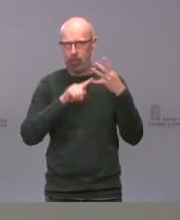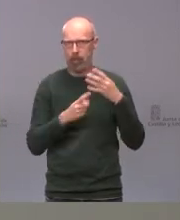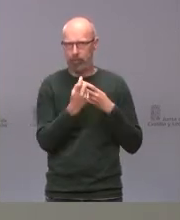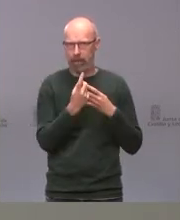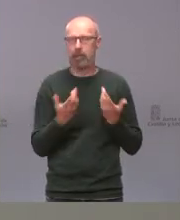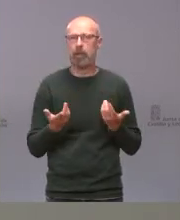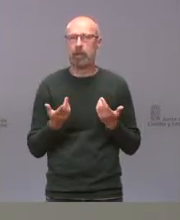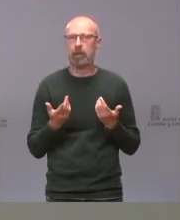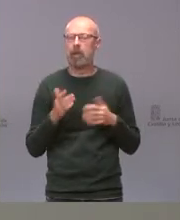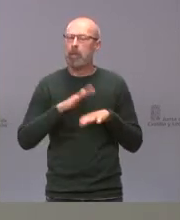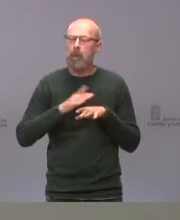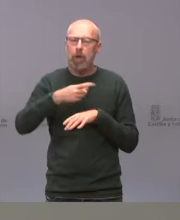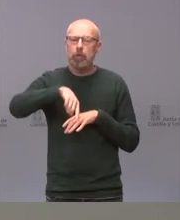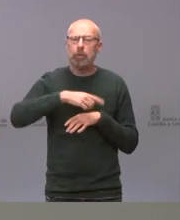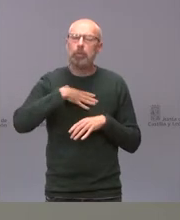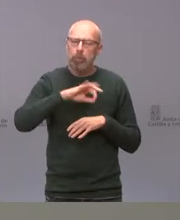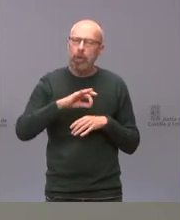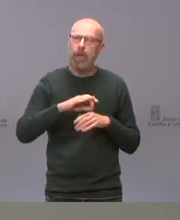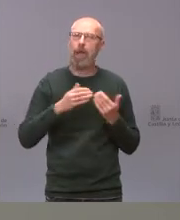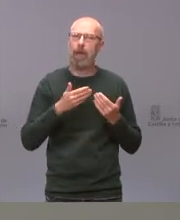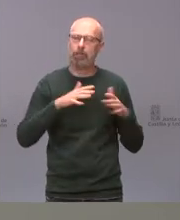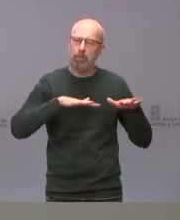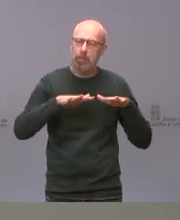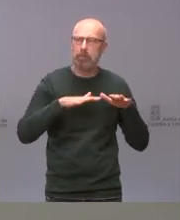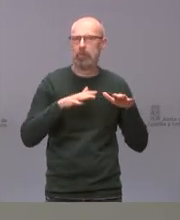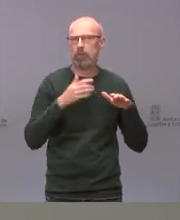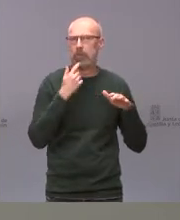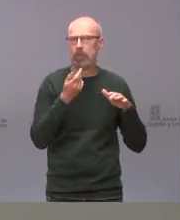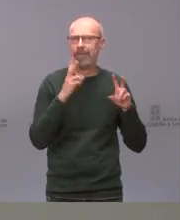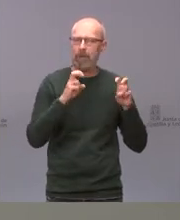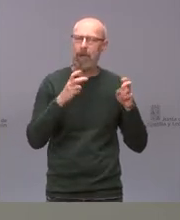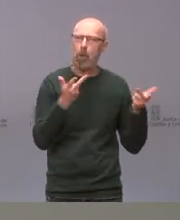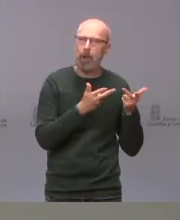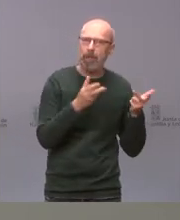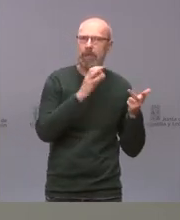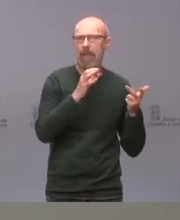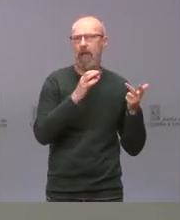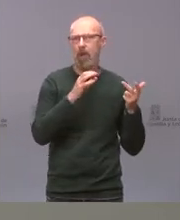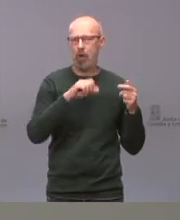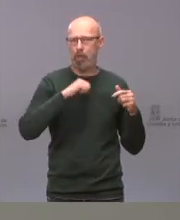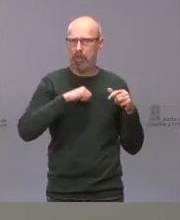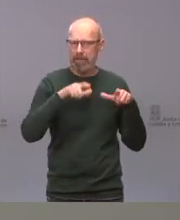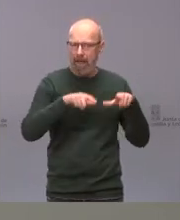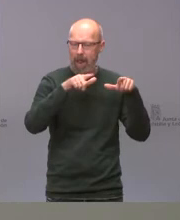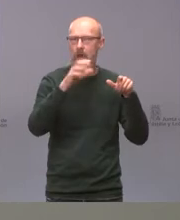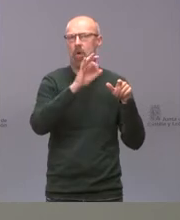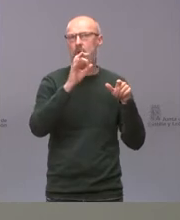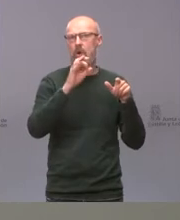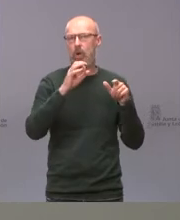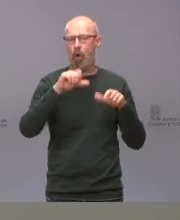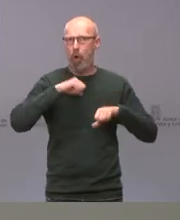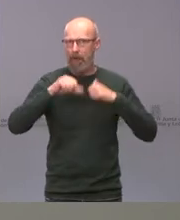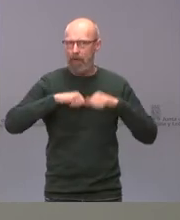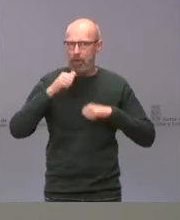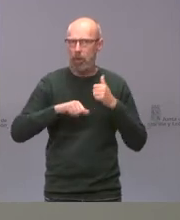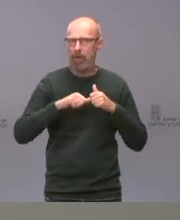seguir manteniendo nuestra actividad tanto en las urgencias como en las plantas, como en las intervenciones quirúrgicas, estos